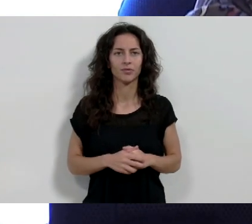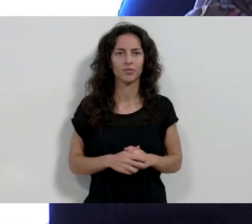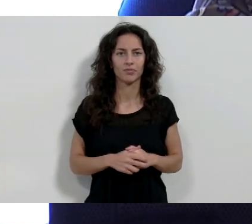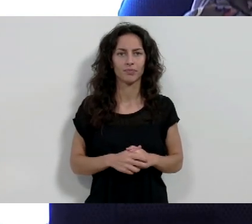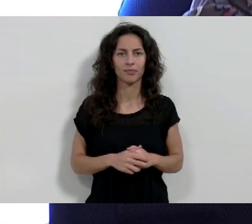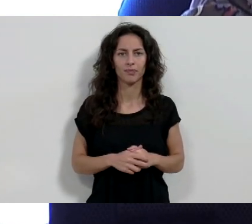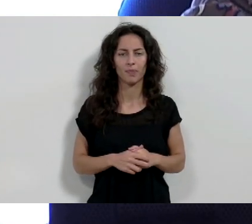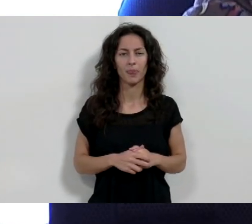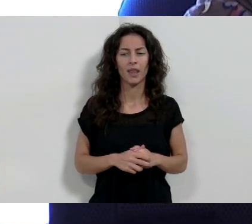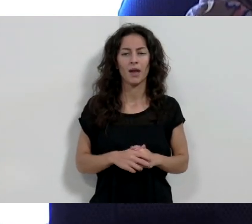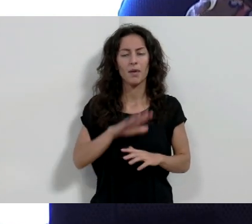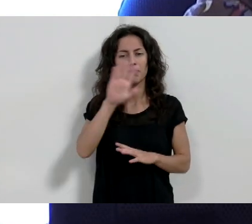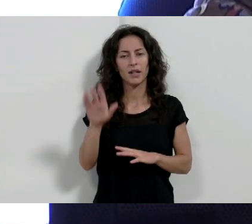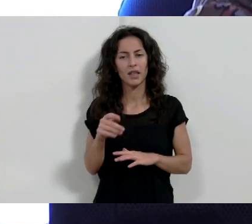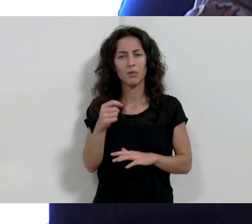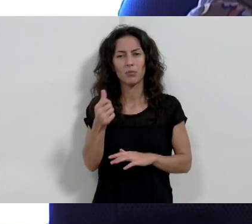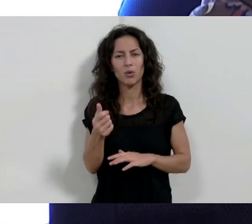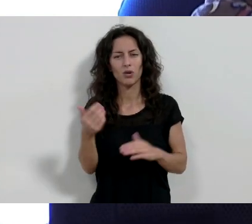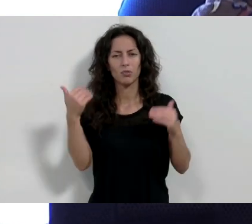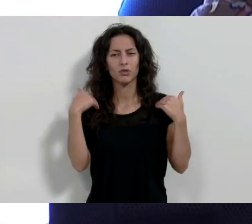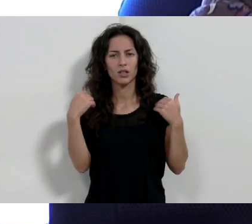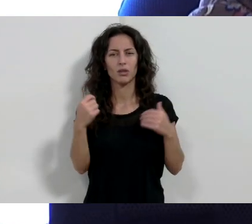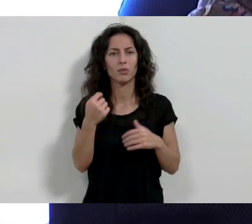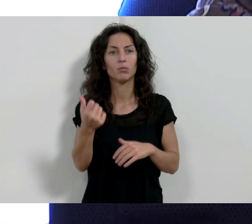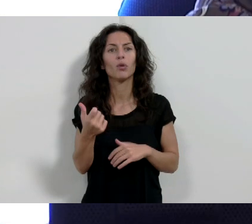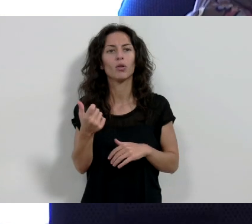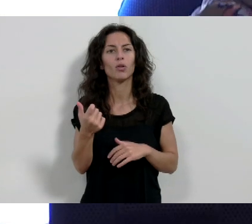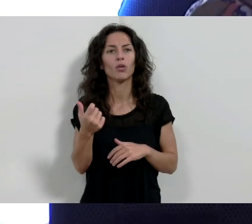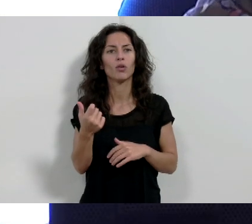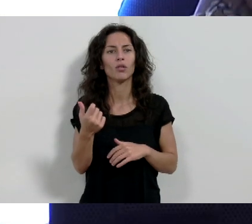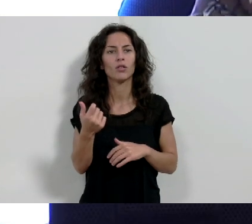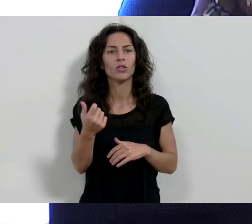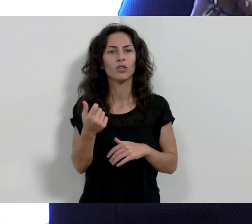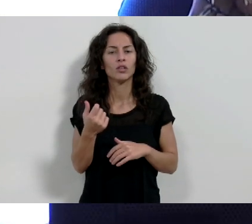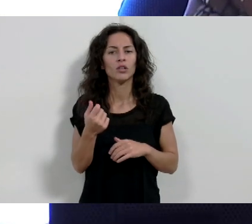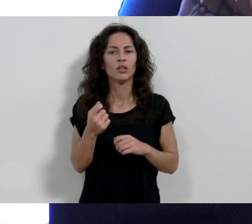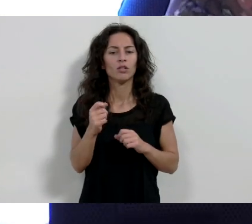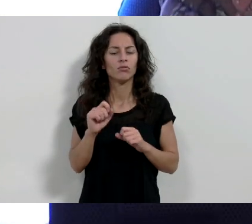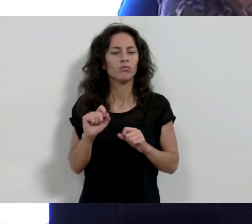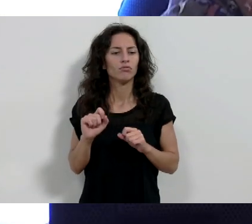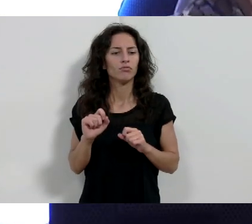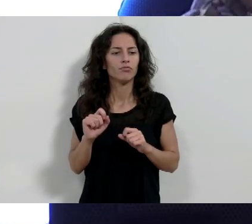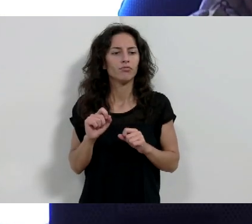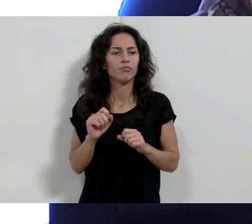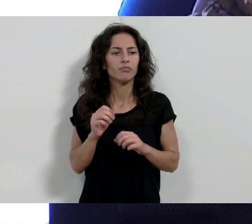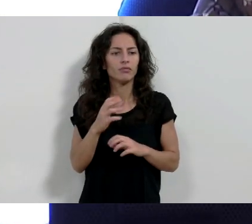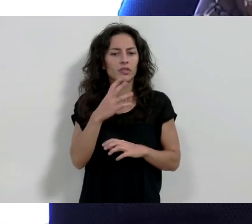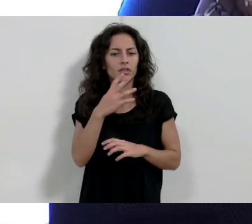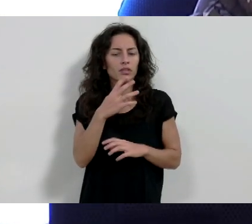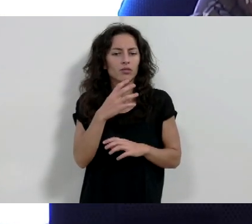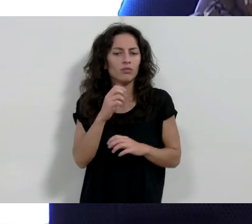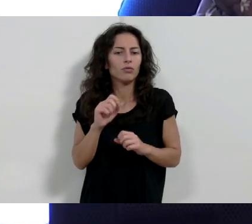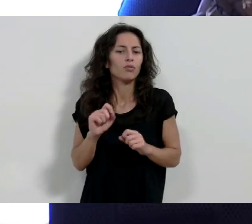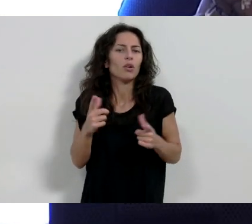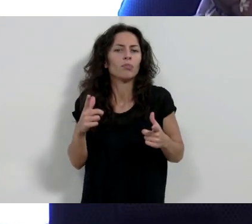poco responsable, poco serio y poco... A mí me hace daño. Se lo digo, y esto lo hablo a nivel particular.